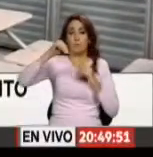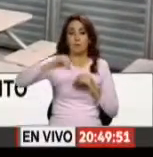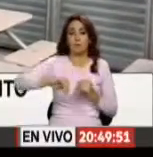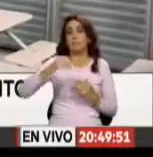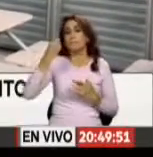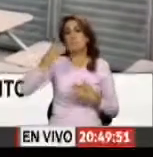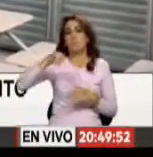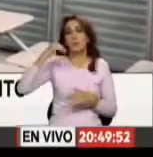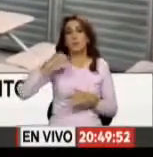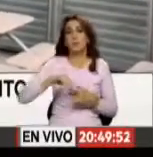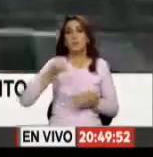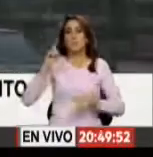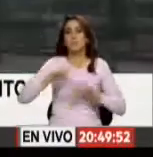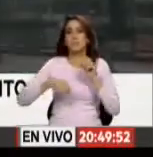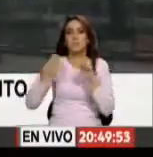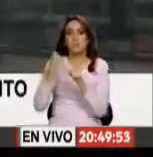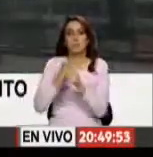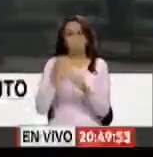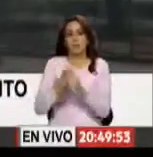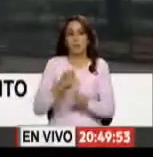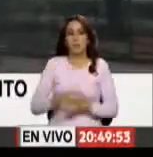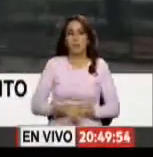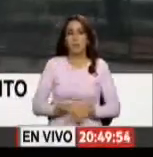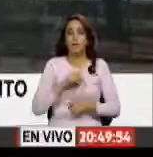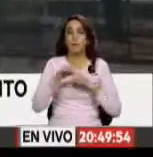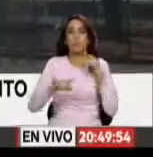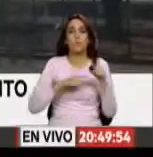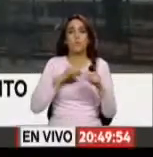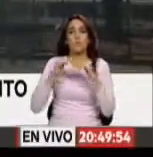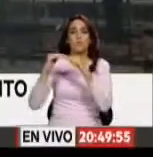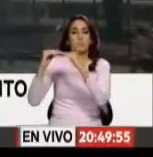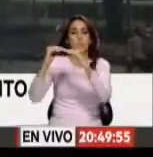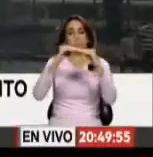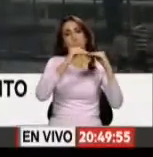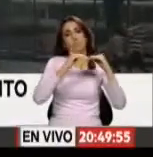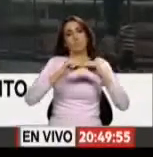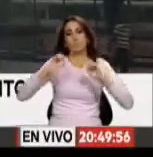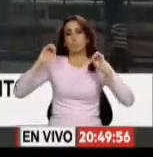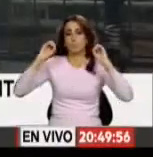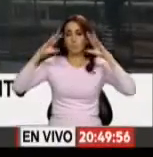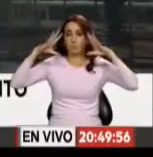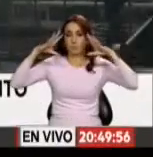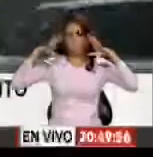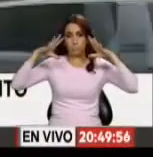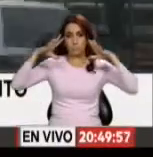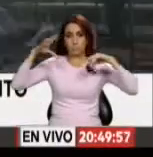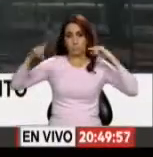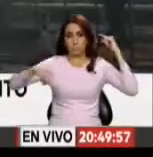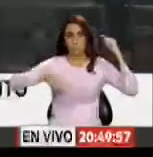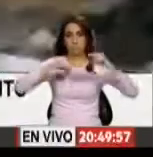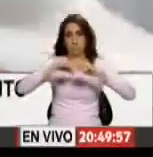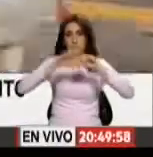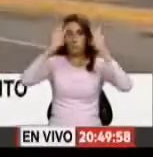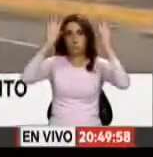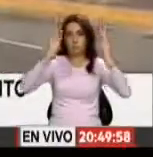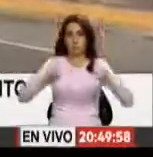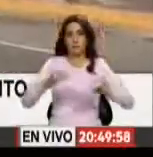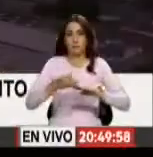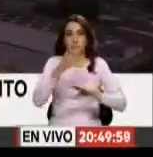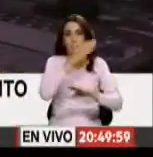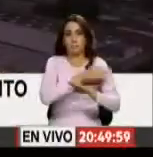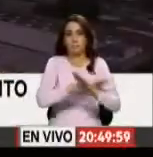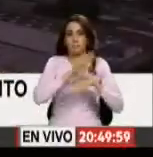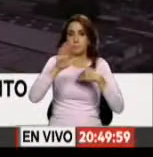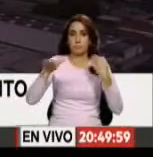miércoles como no laborables. Esto mientras se establece con normalidad el suministro de energía eléctrica tras el apagón que afectó a casi todo